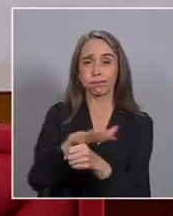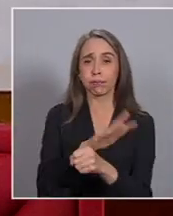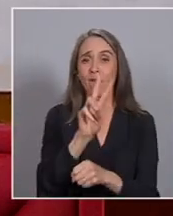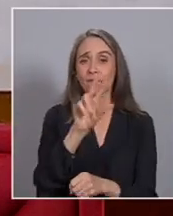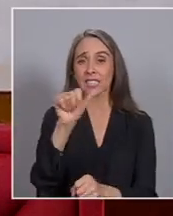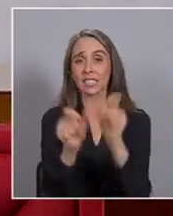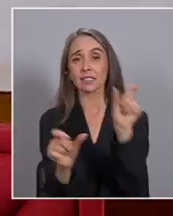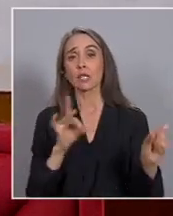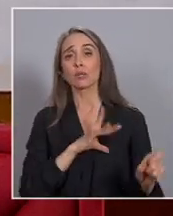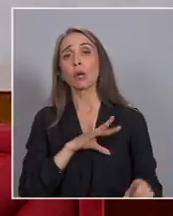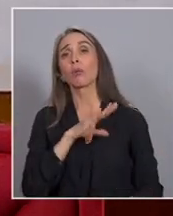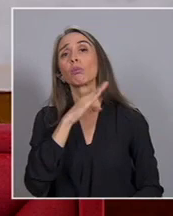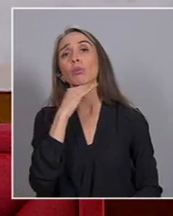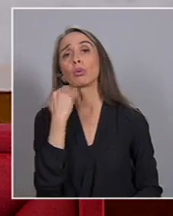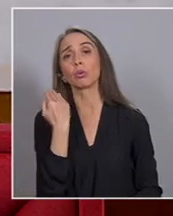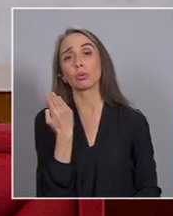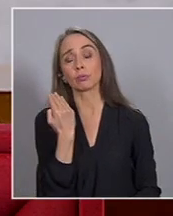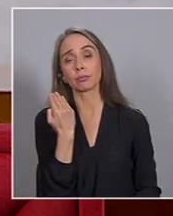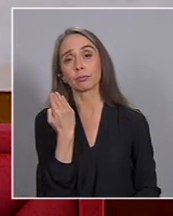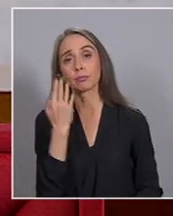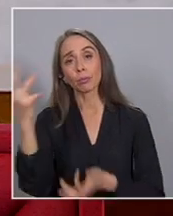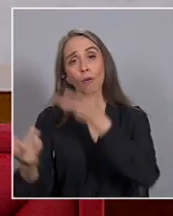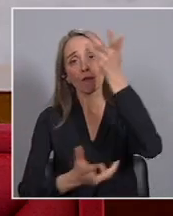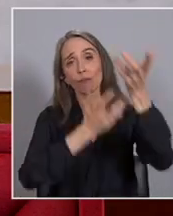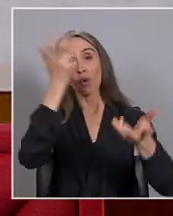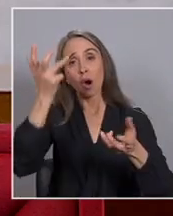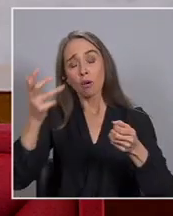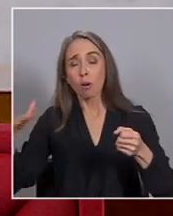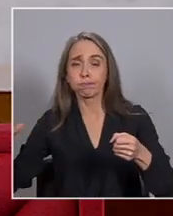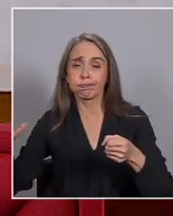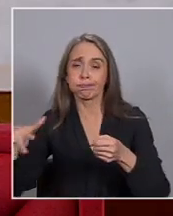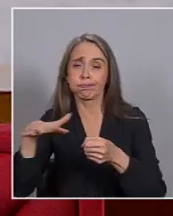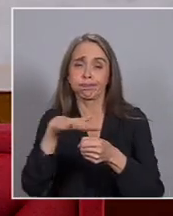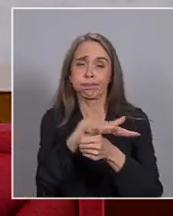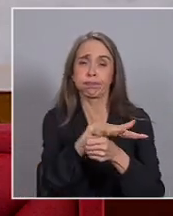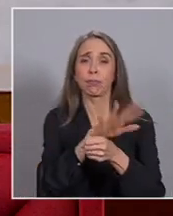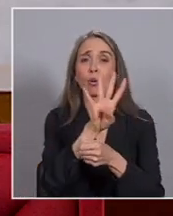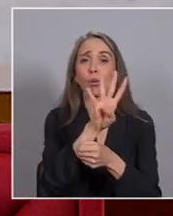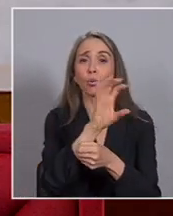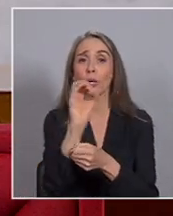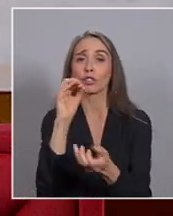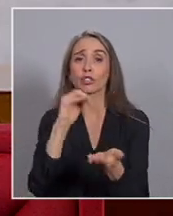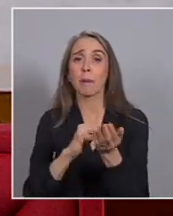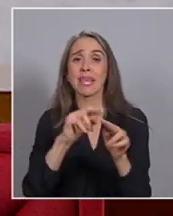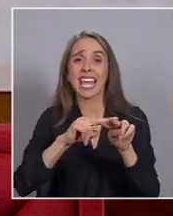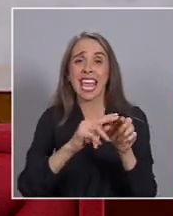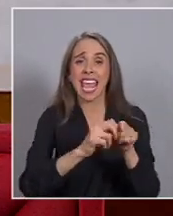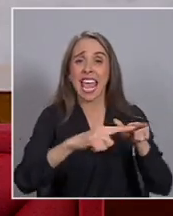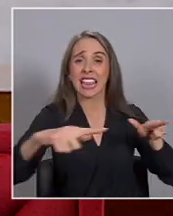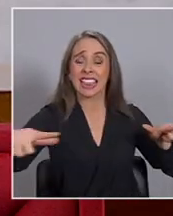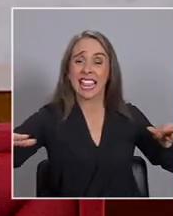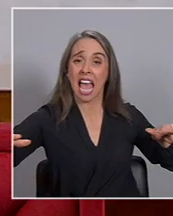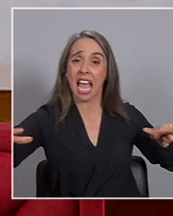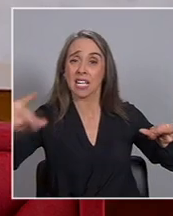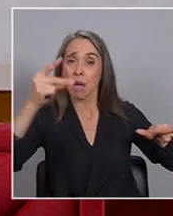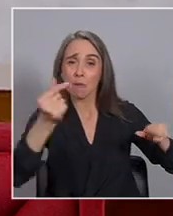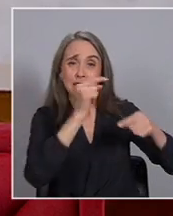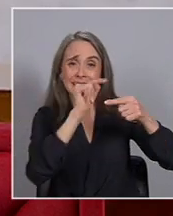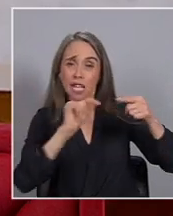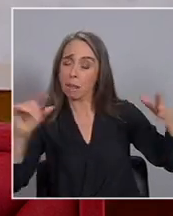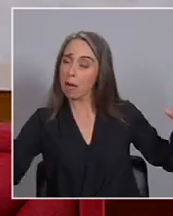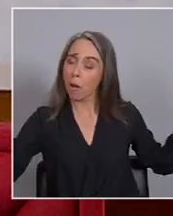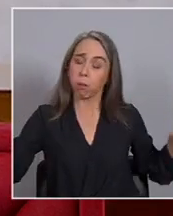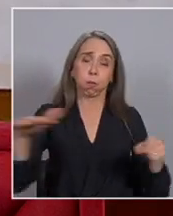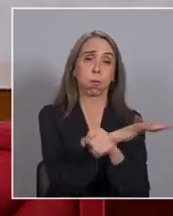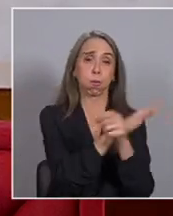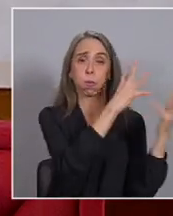26 compatriotas perdieron la vida y el fuego arrasó con cerca de 400.000 hectáreas en un par de semanas, en